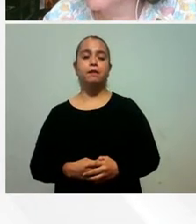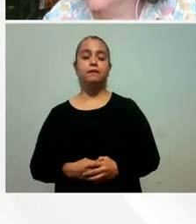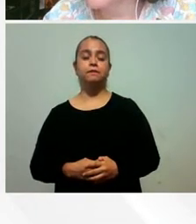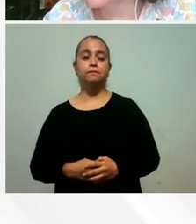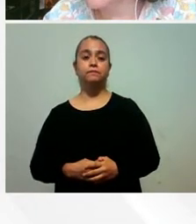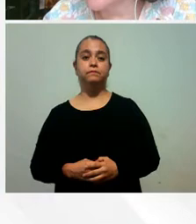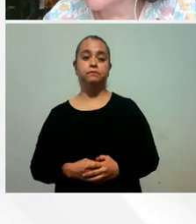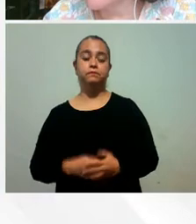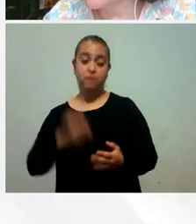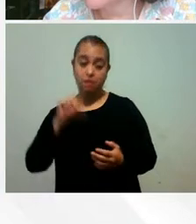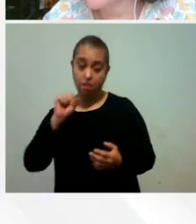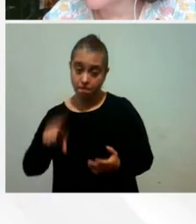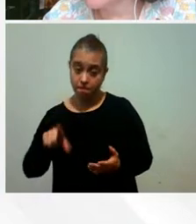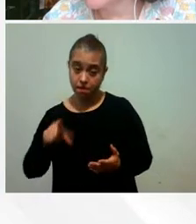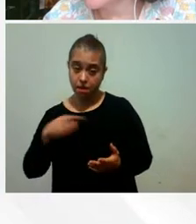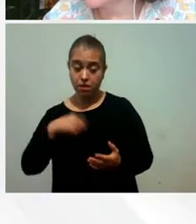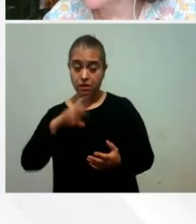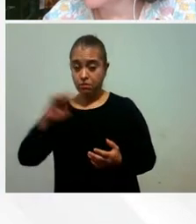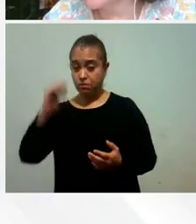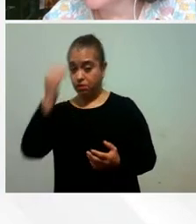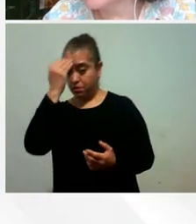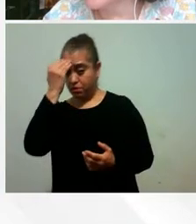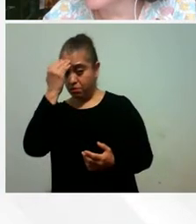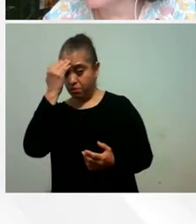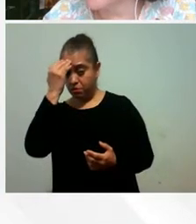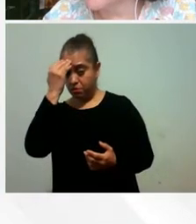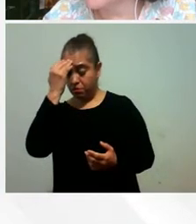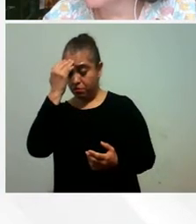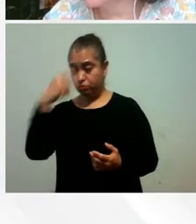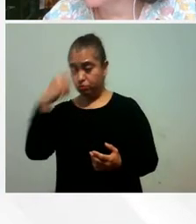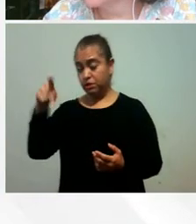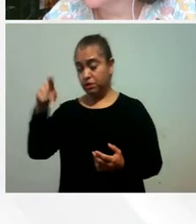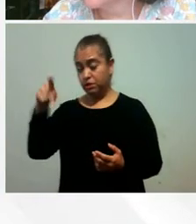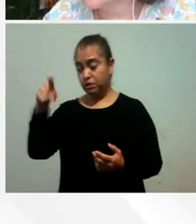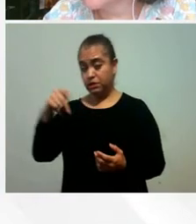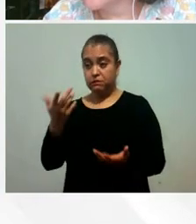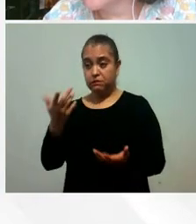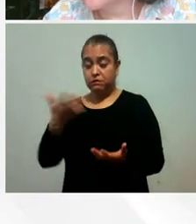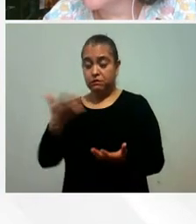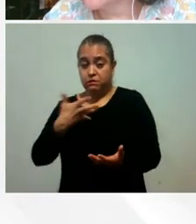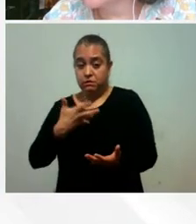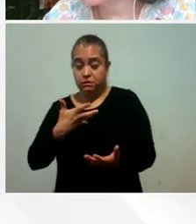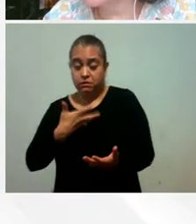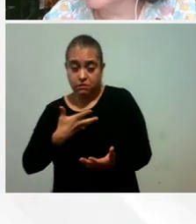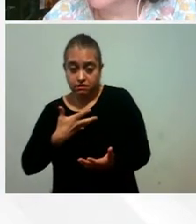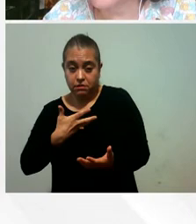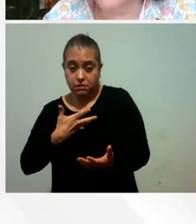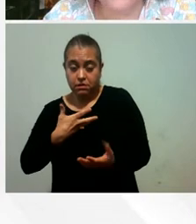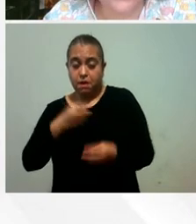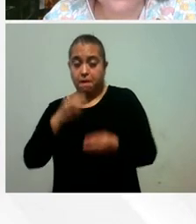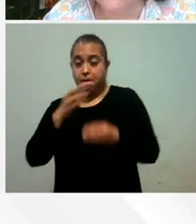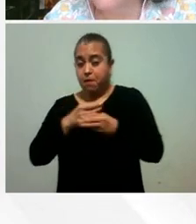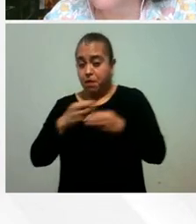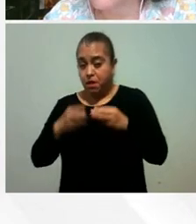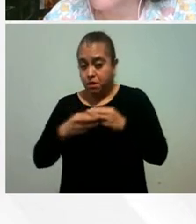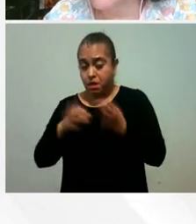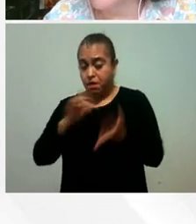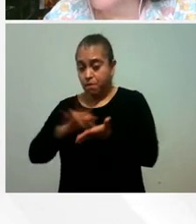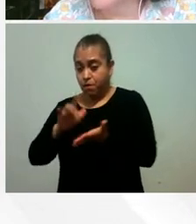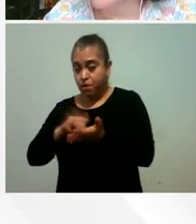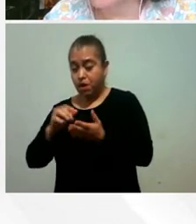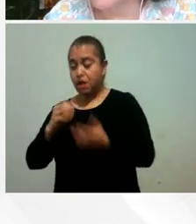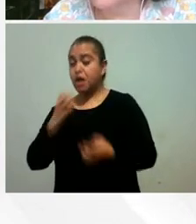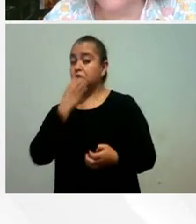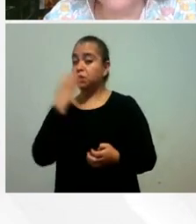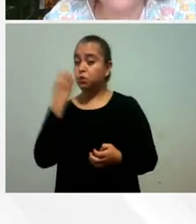Asimismo, les recuerdo que cuentan con material de apoyo en la escuela en casa, en la